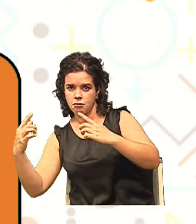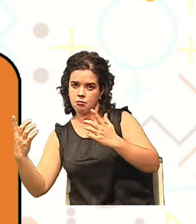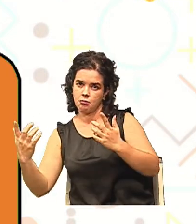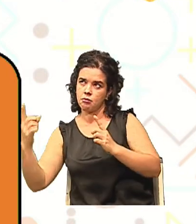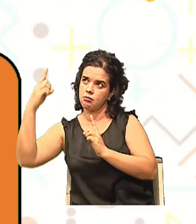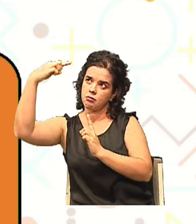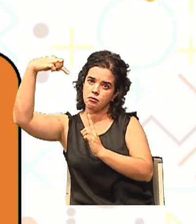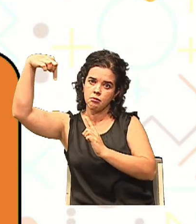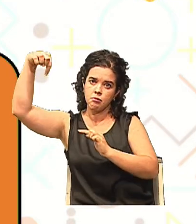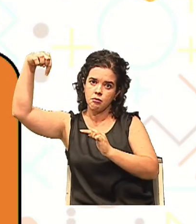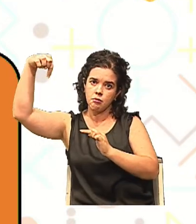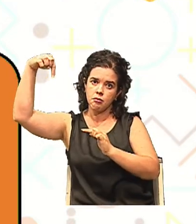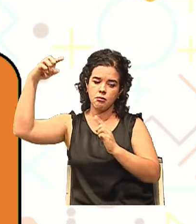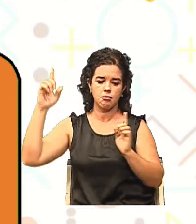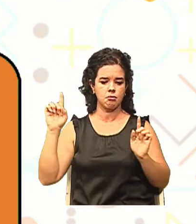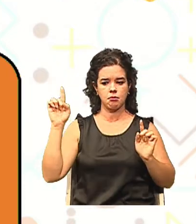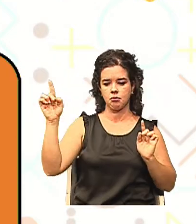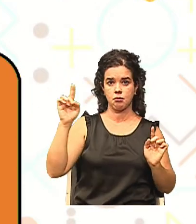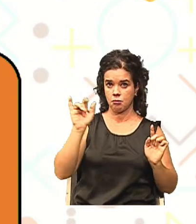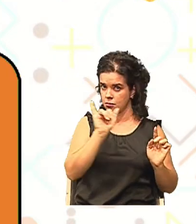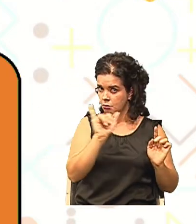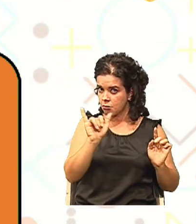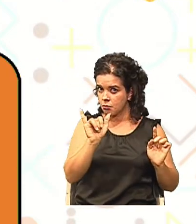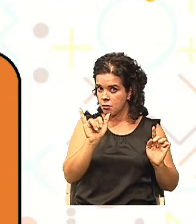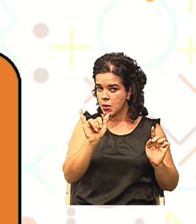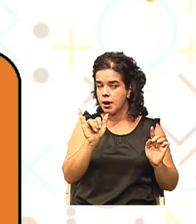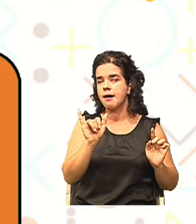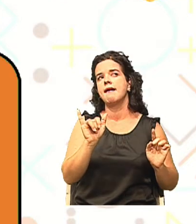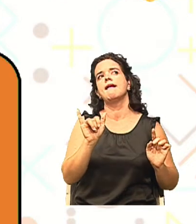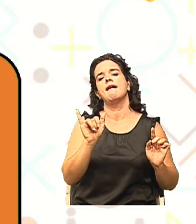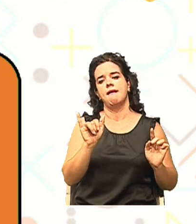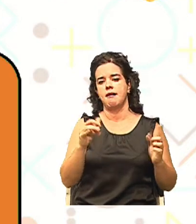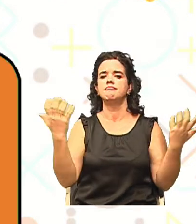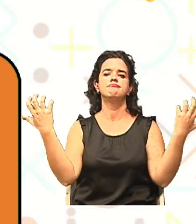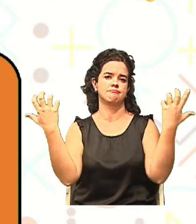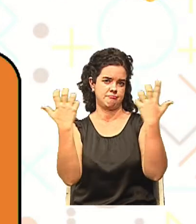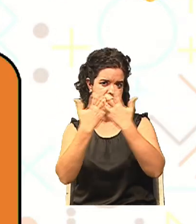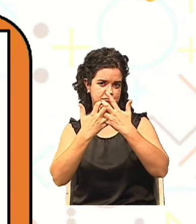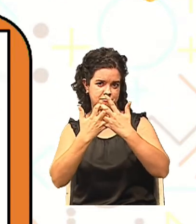sumo el tercer ángulo lo será.